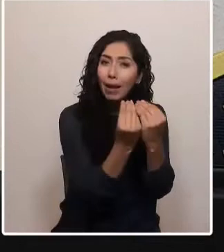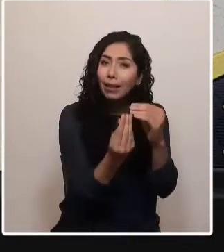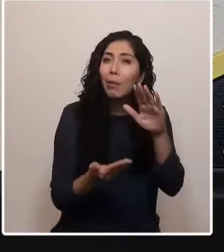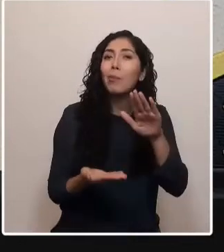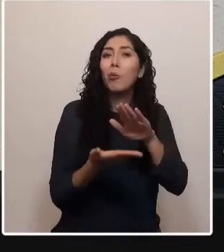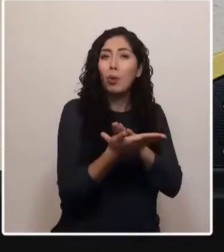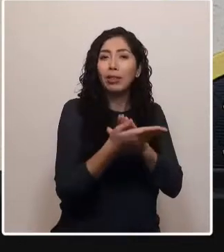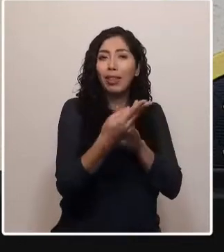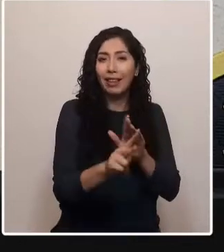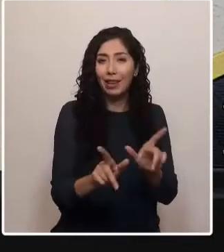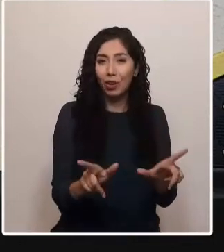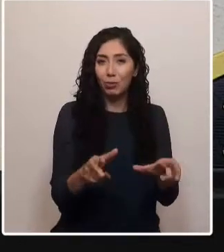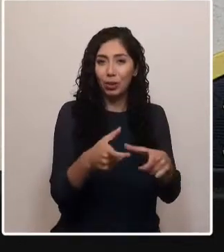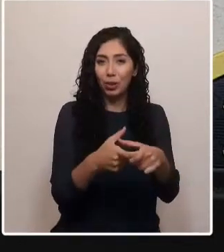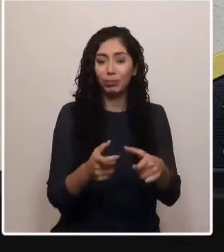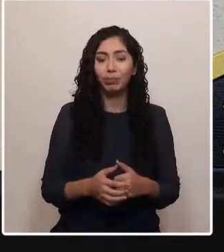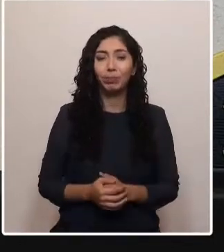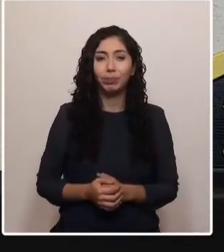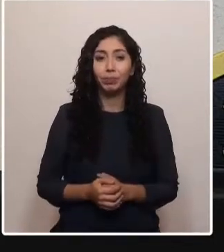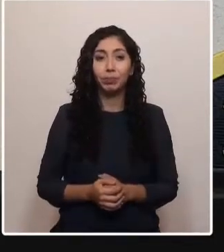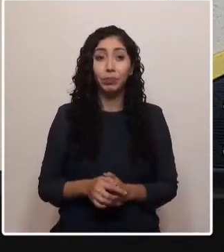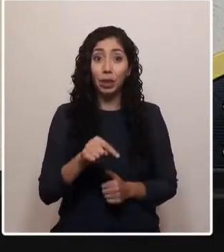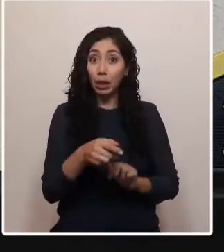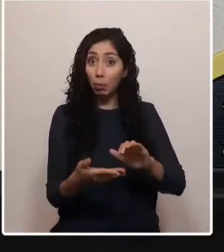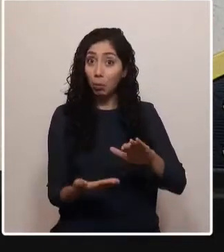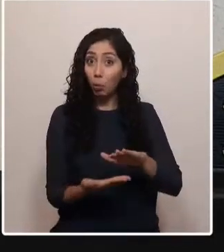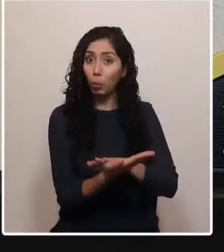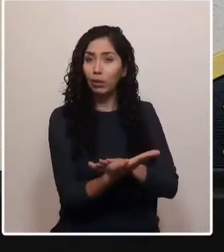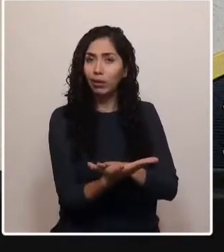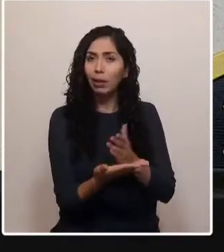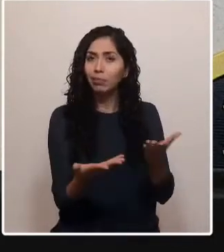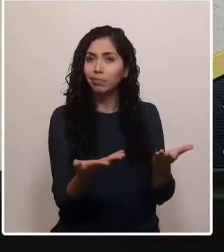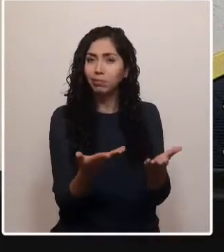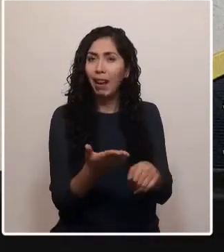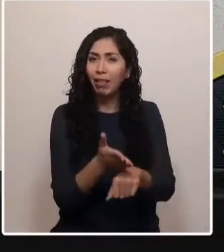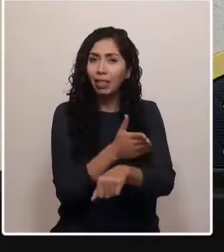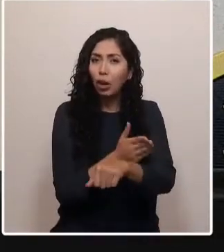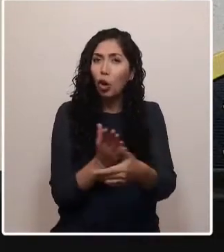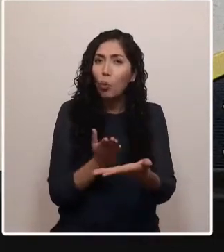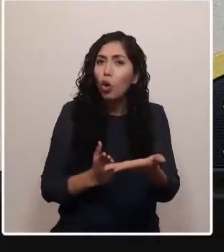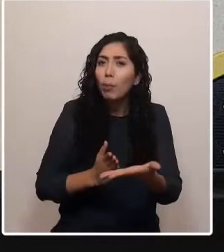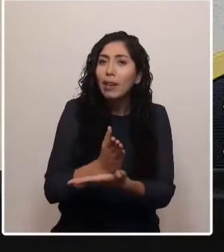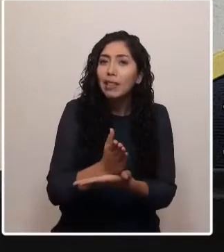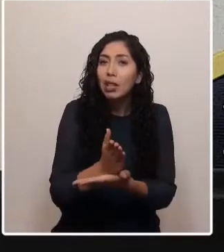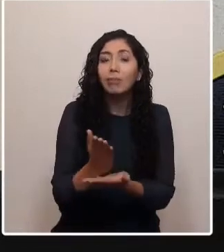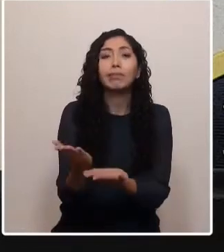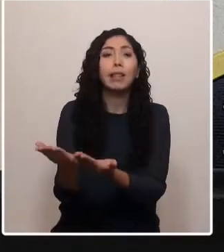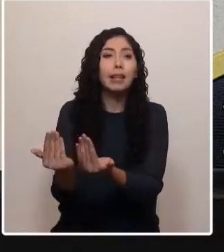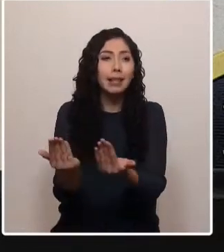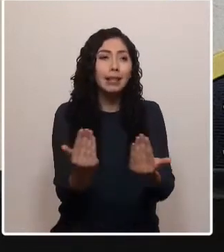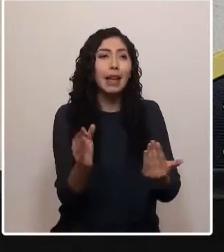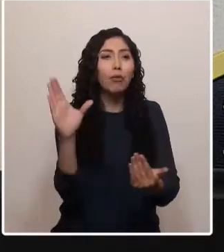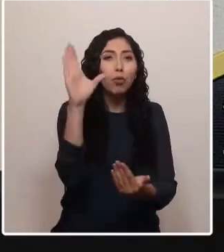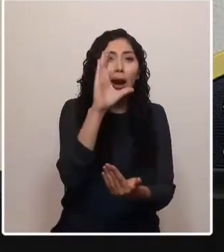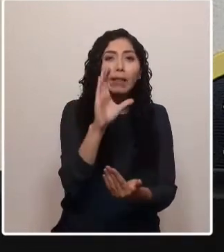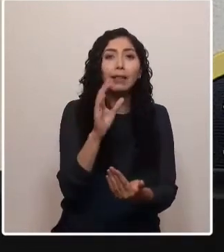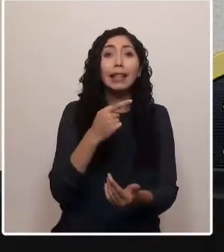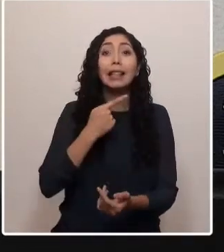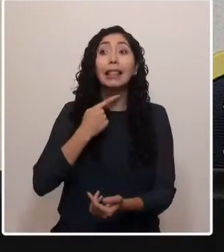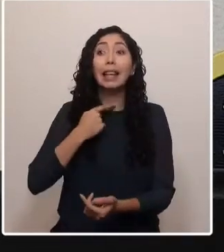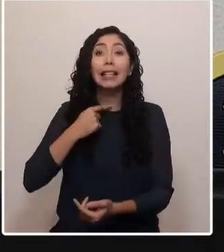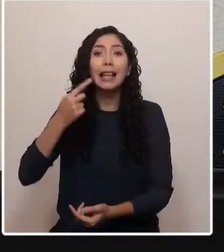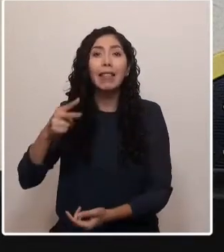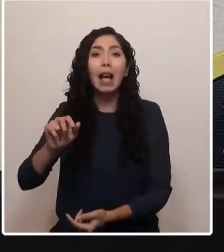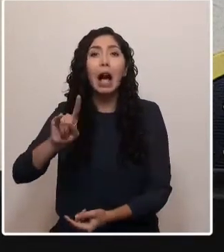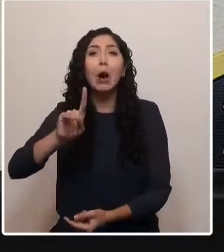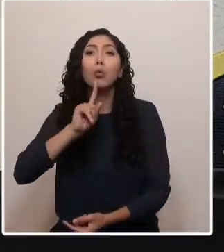la comisión. Esta propuesta nace desde la necesidad de buscar equilibrio entre los intereses de los autores y